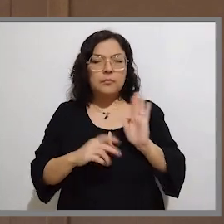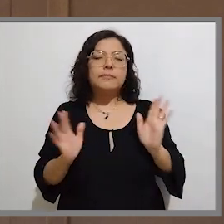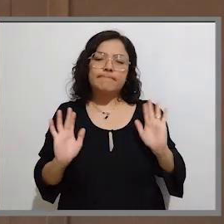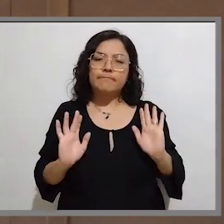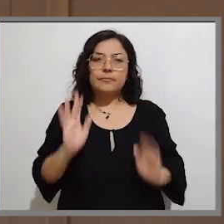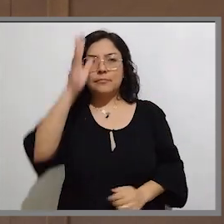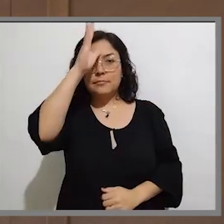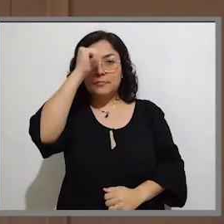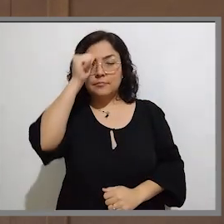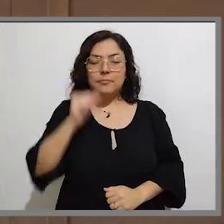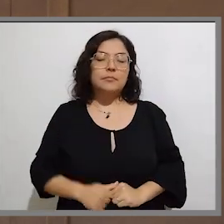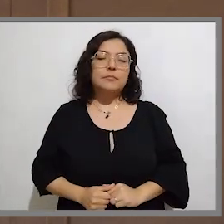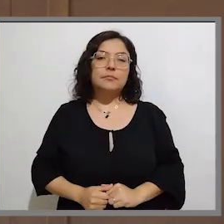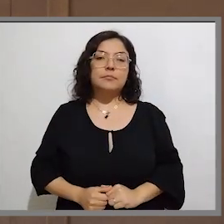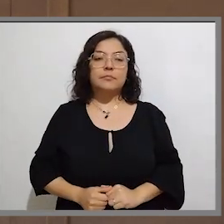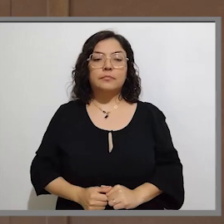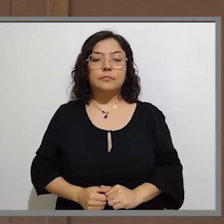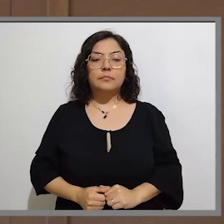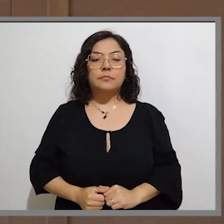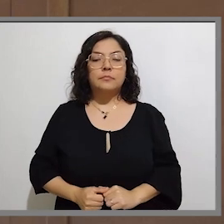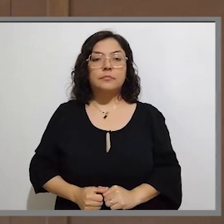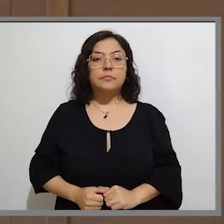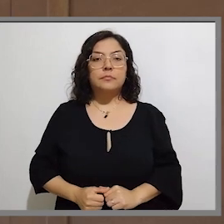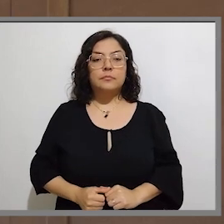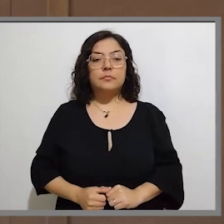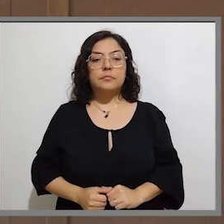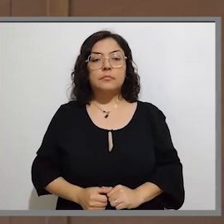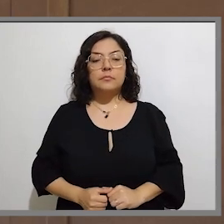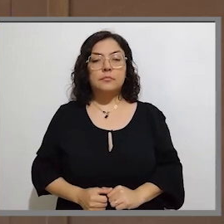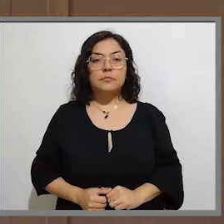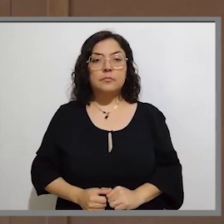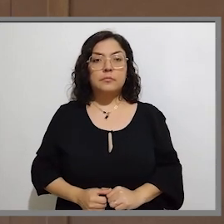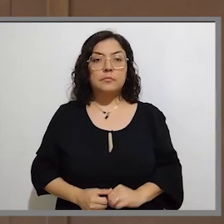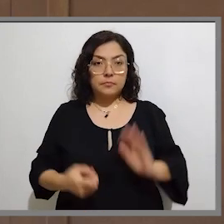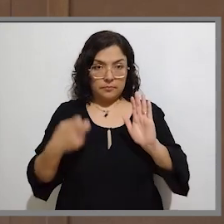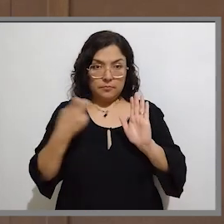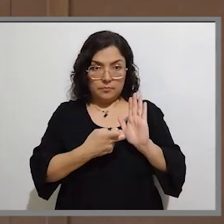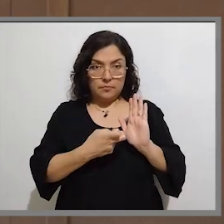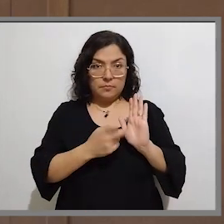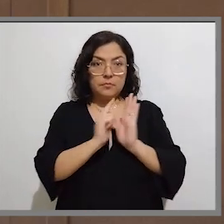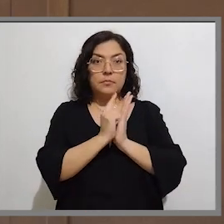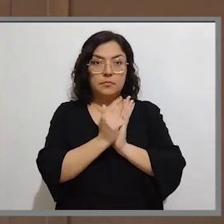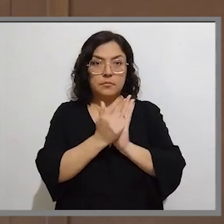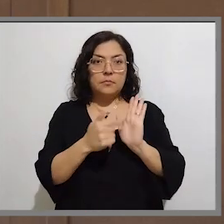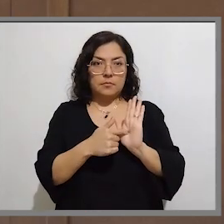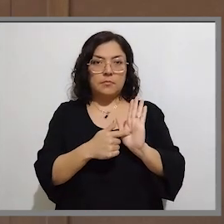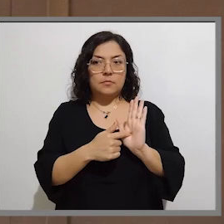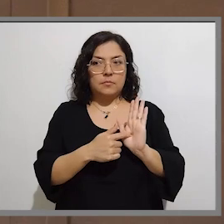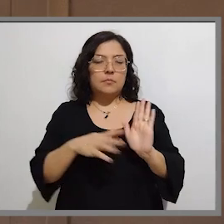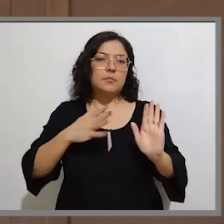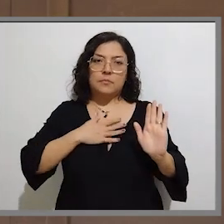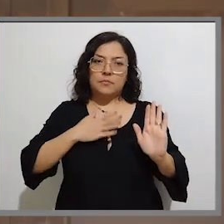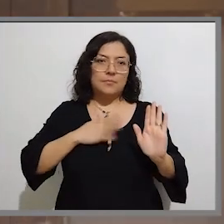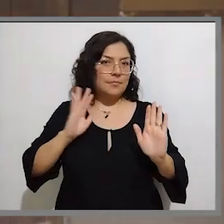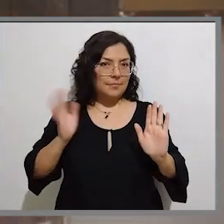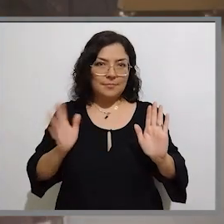prácticas, alguna de las temáticas que fueron abordadas. Esta memoria documental ya la tenemos nosotros, se